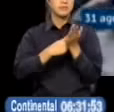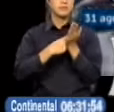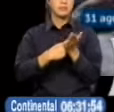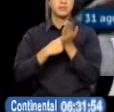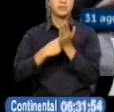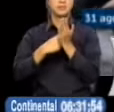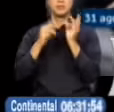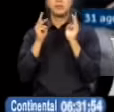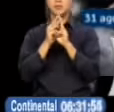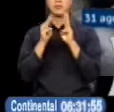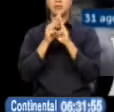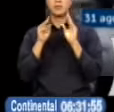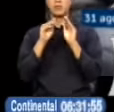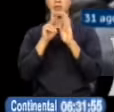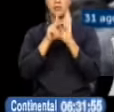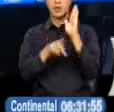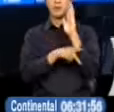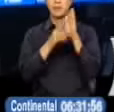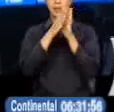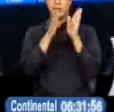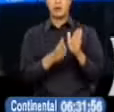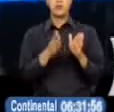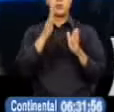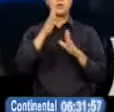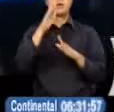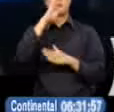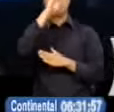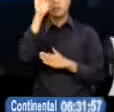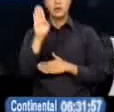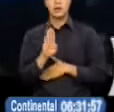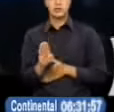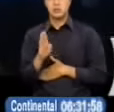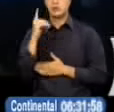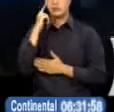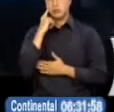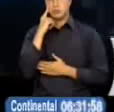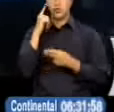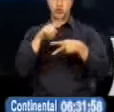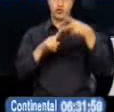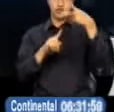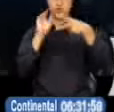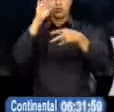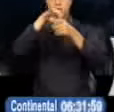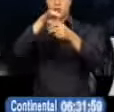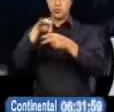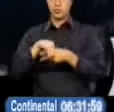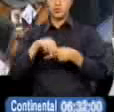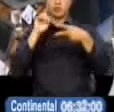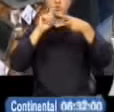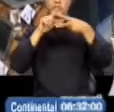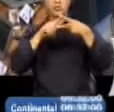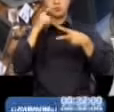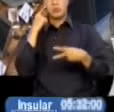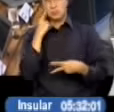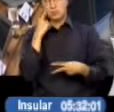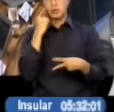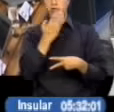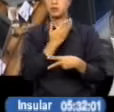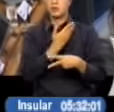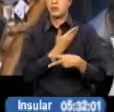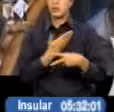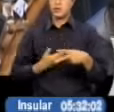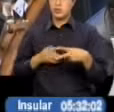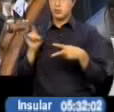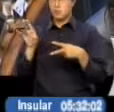de brasil acordaron realizar dos votaciones en la etapa final del juicio político contra la presidenta dilma rousseff una para definir la destitución del cargo y la